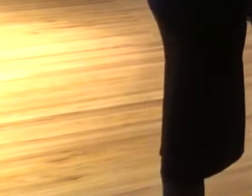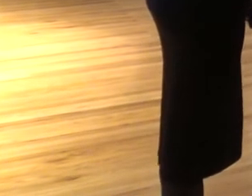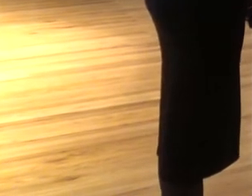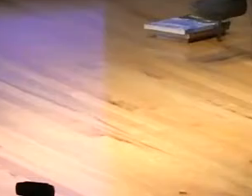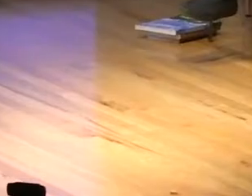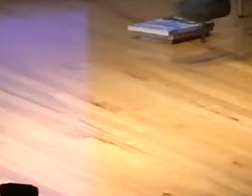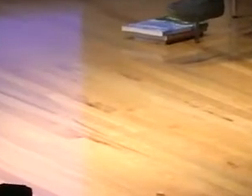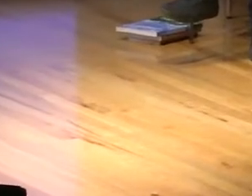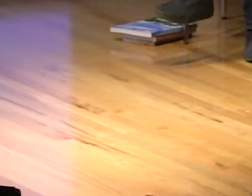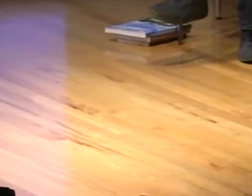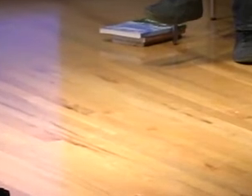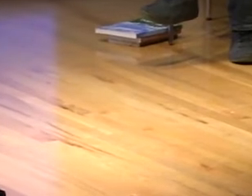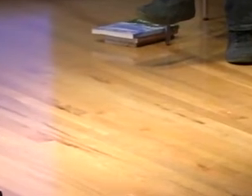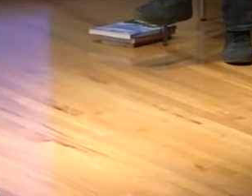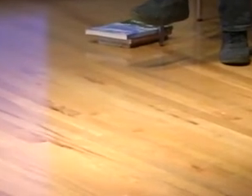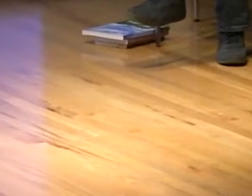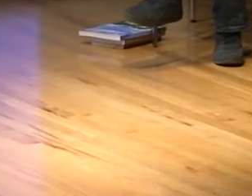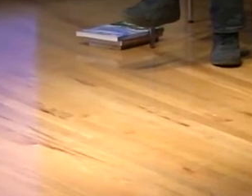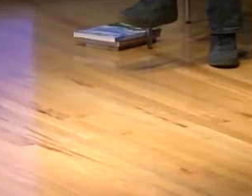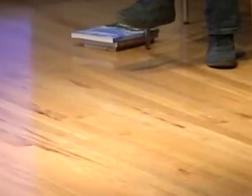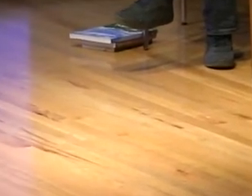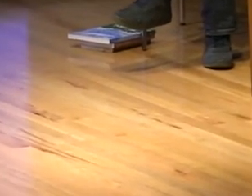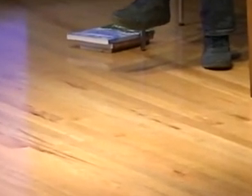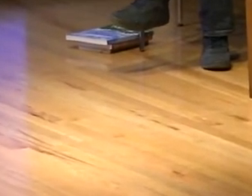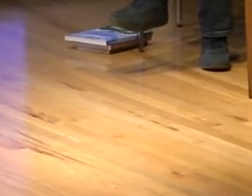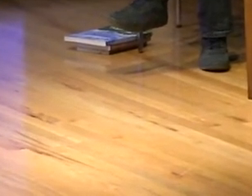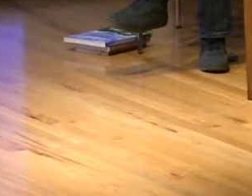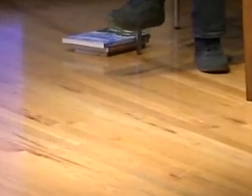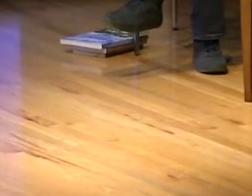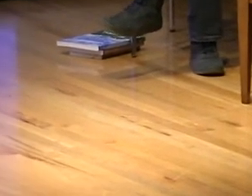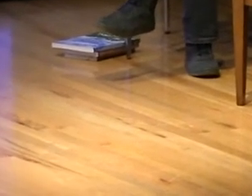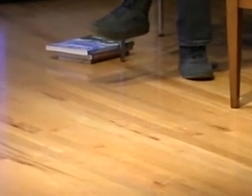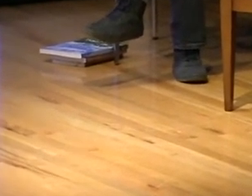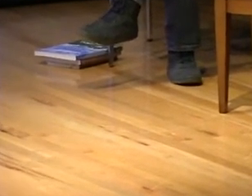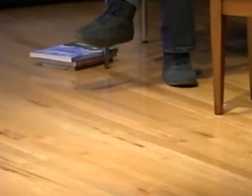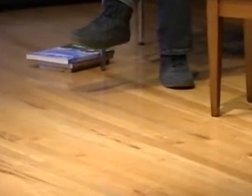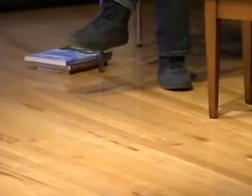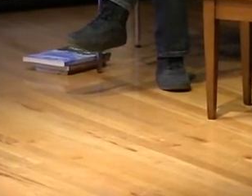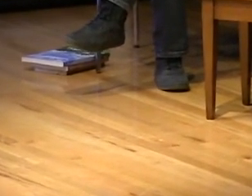Bueno, buenas tardes. Me va a tocar moderar. Les voy a explicar ahorita rápidamente cuál va a ser la dinámica.